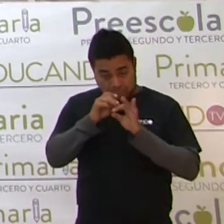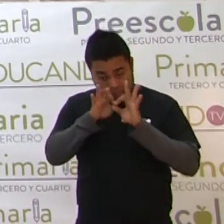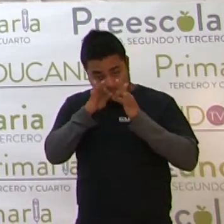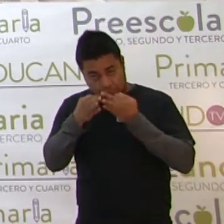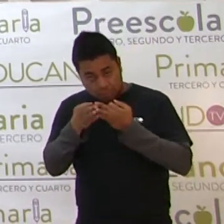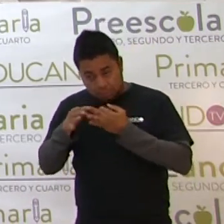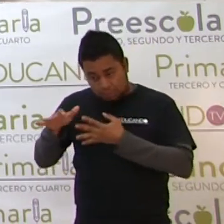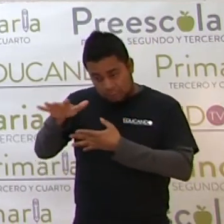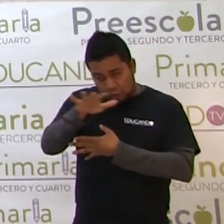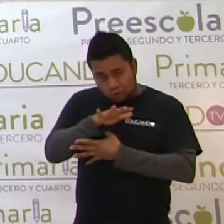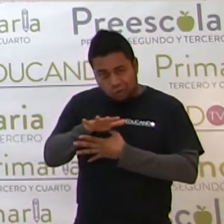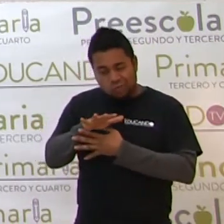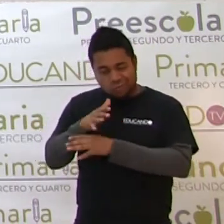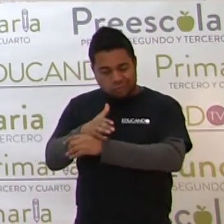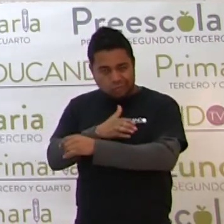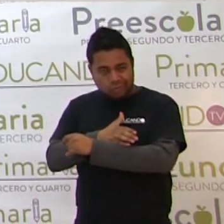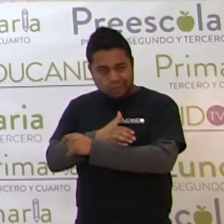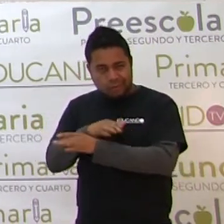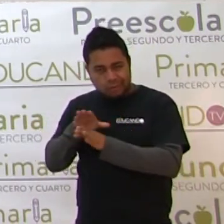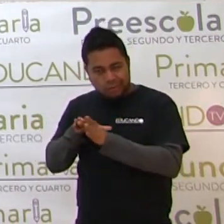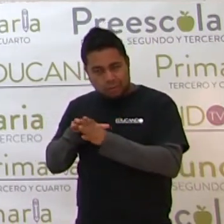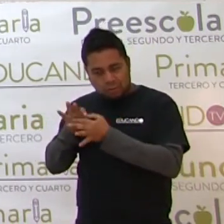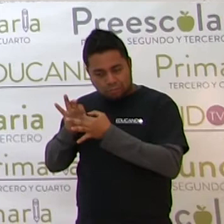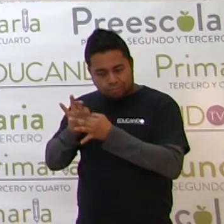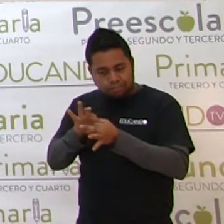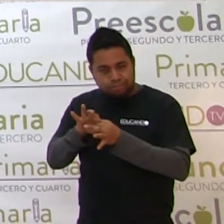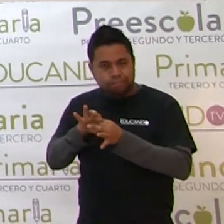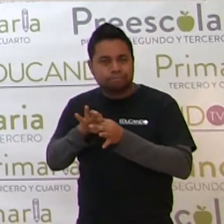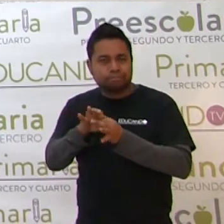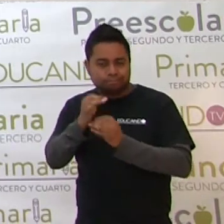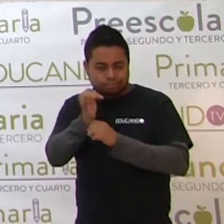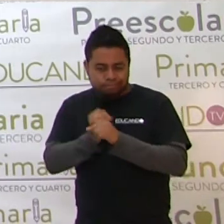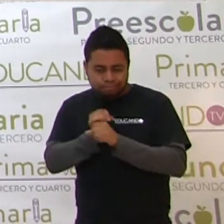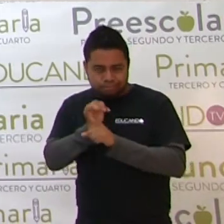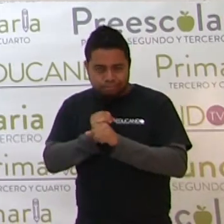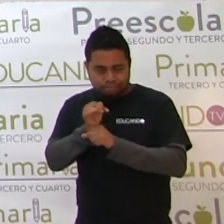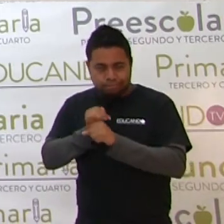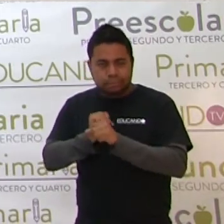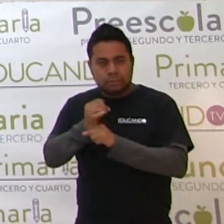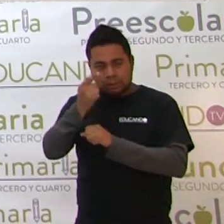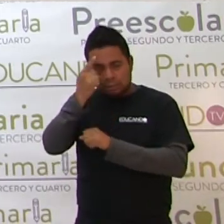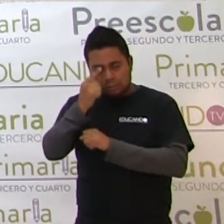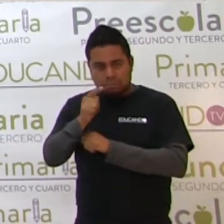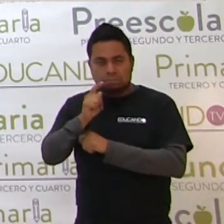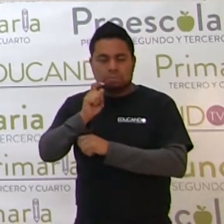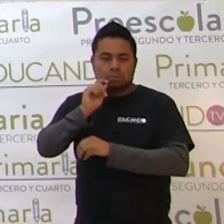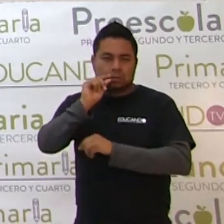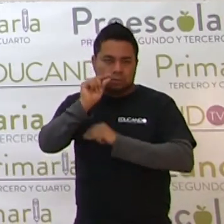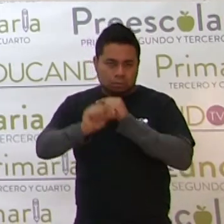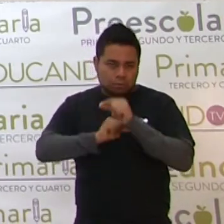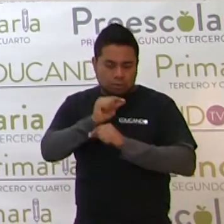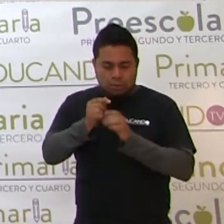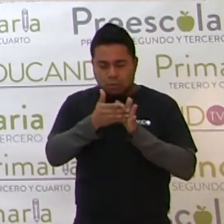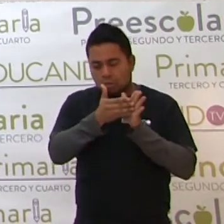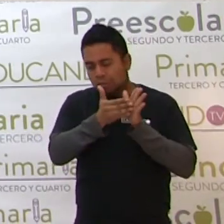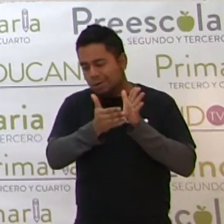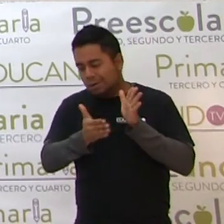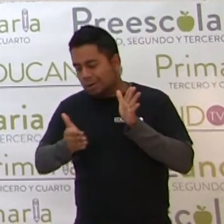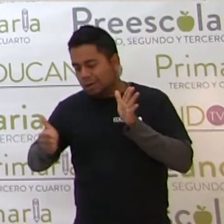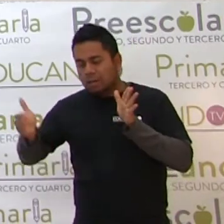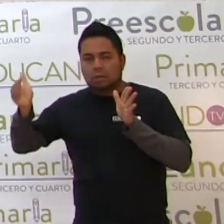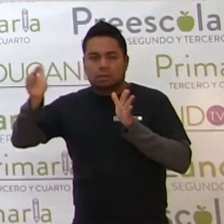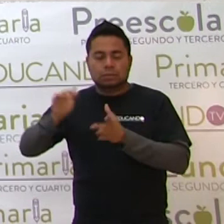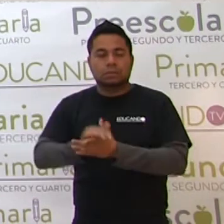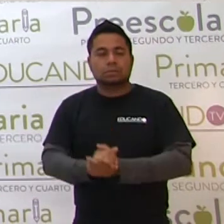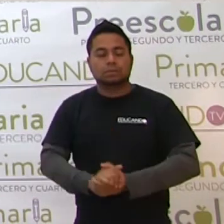en conjunto haciendo este trabajo para que así ya puedan ir haciendo su planeación.